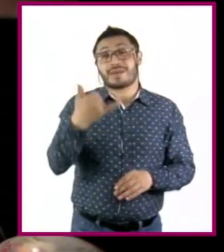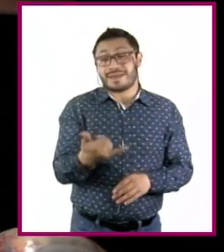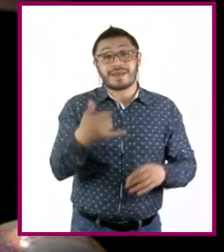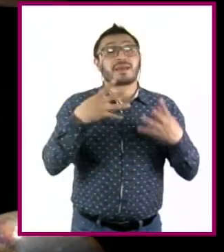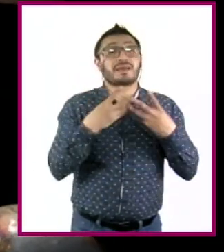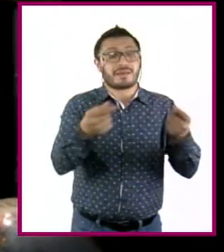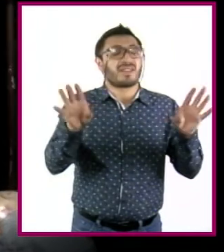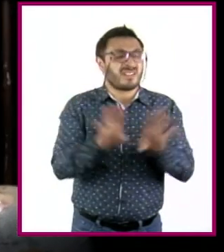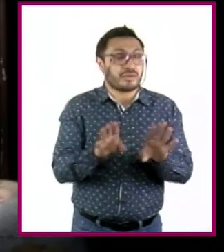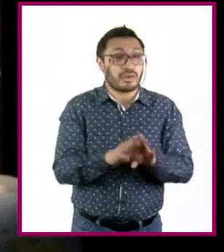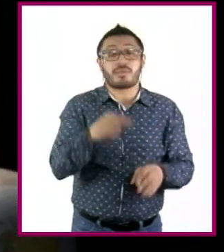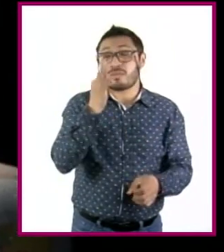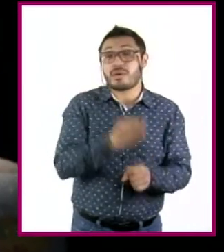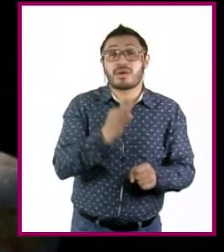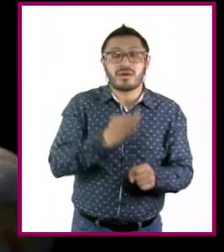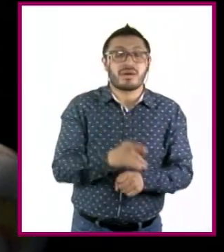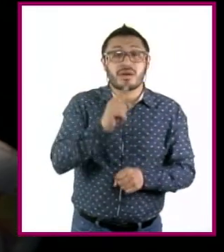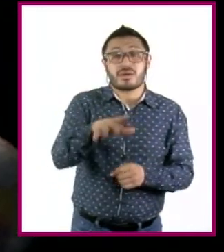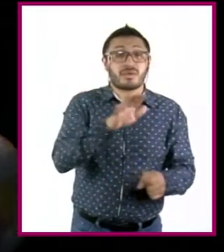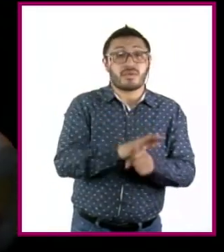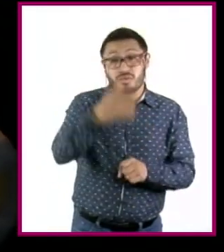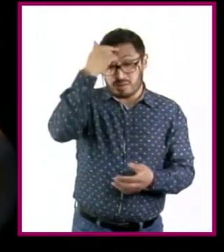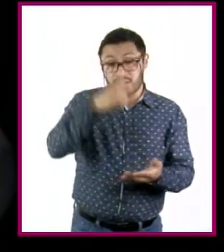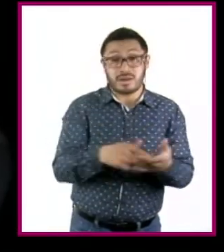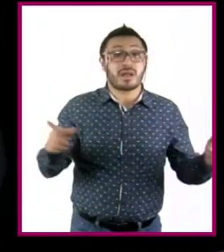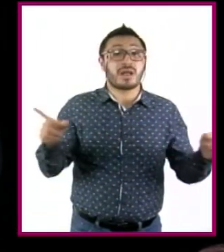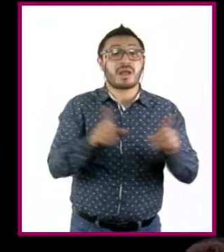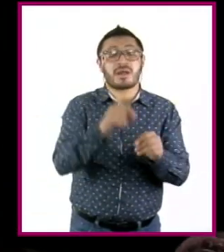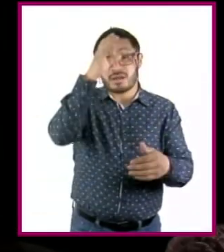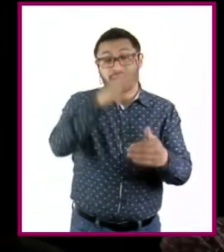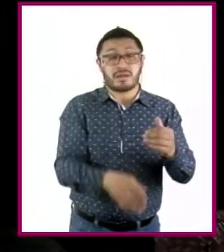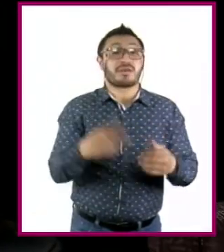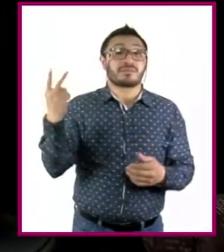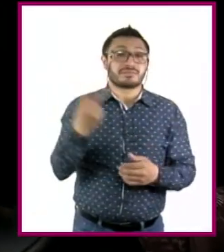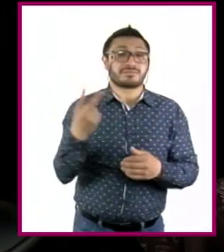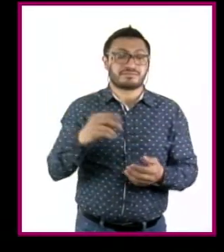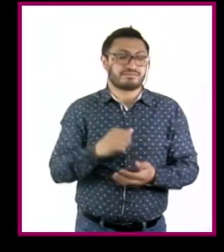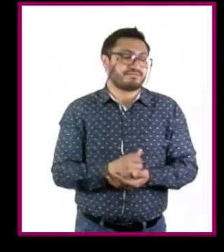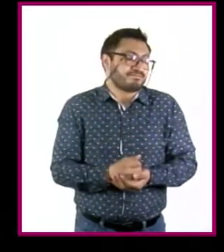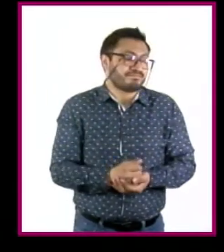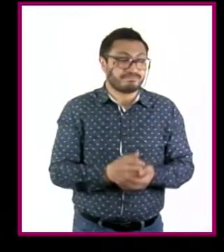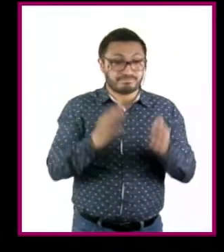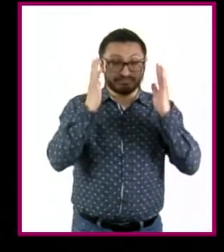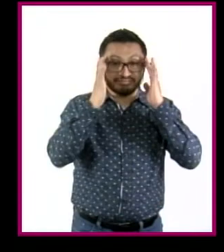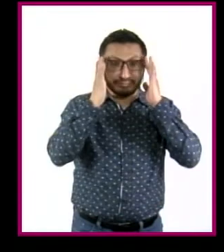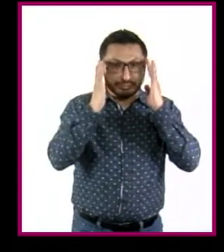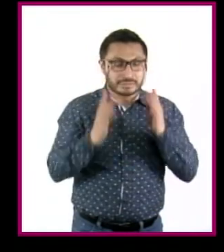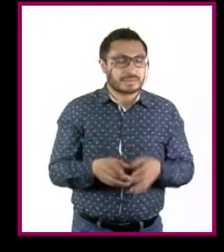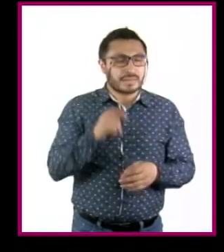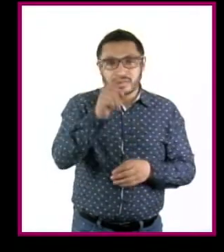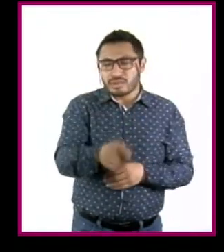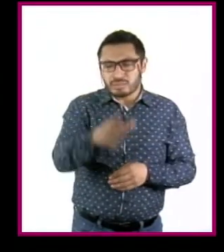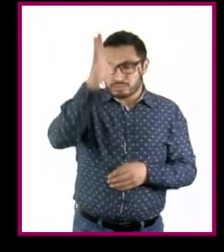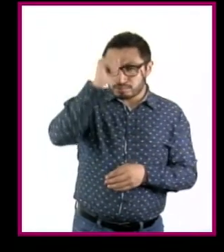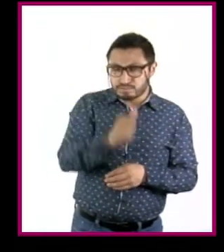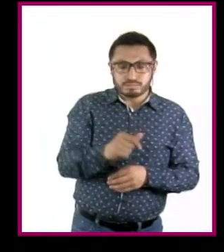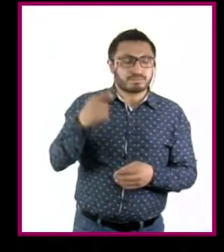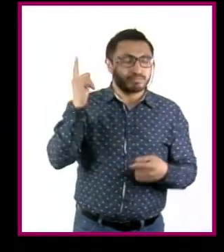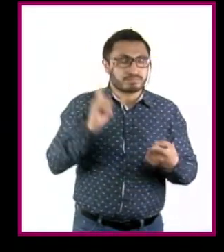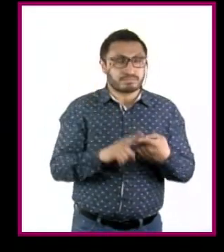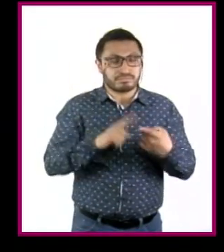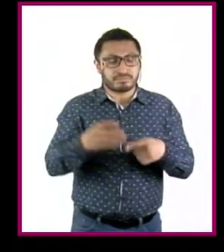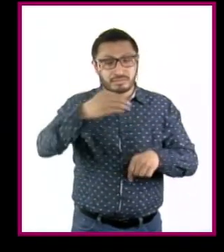Mientras tanto, ¿tú qué crees de las conclusiones a las que llegaron ellos hoy? ¿estás de acuerdo en que quien